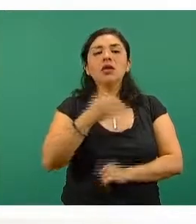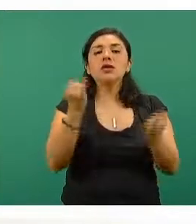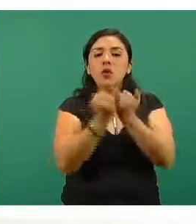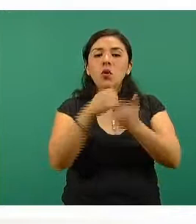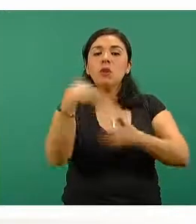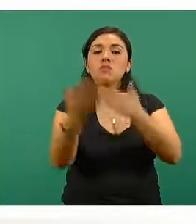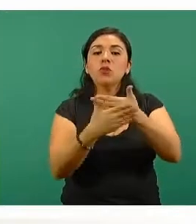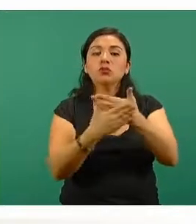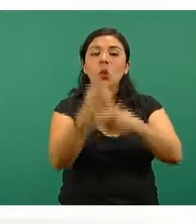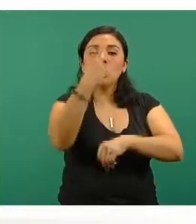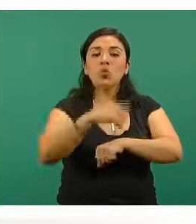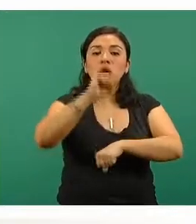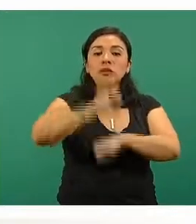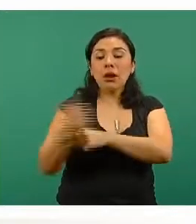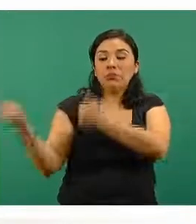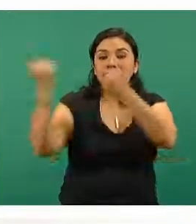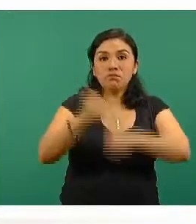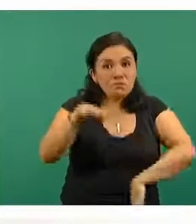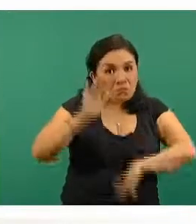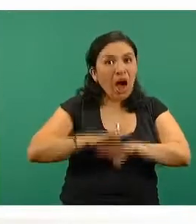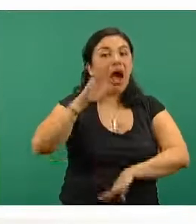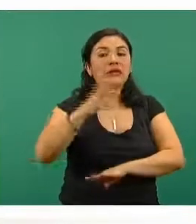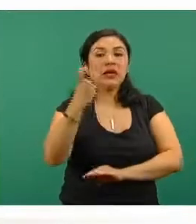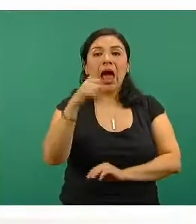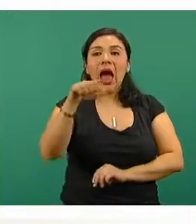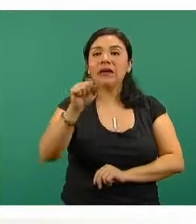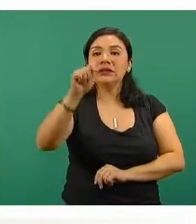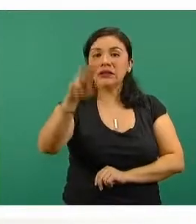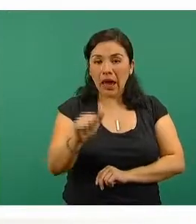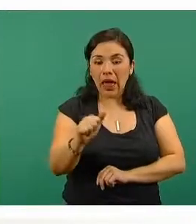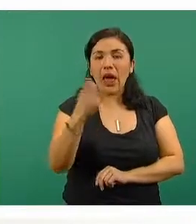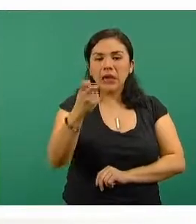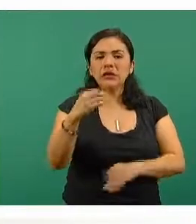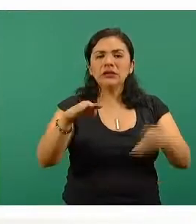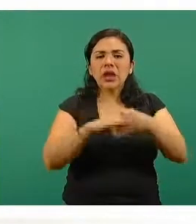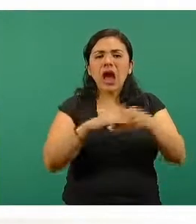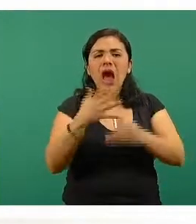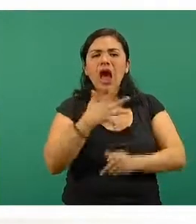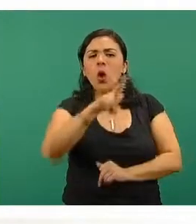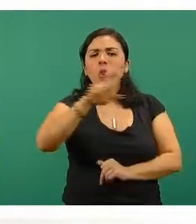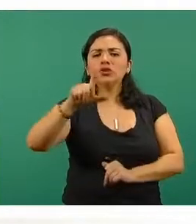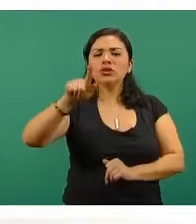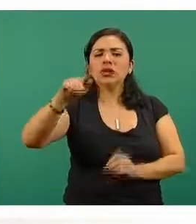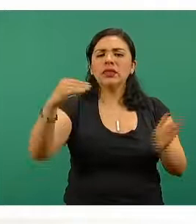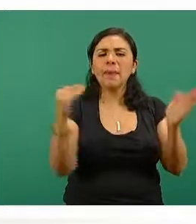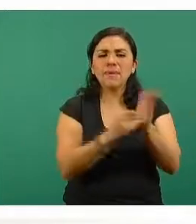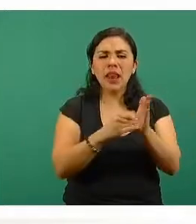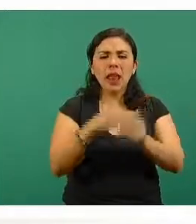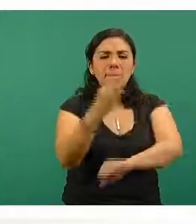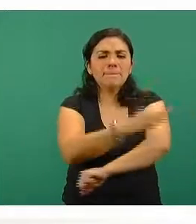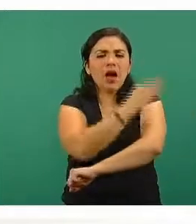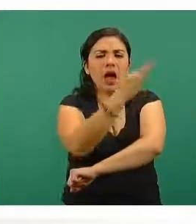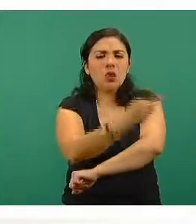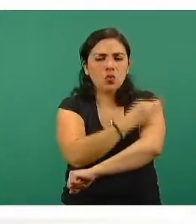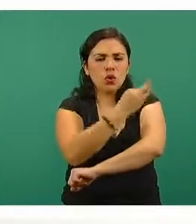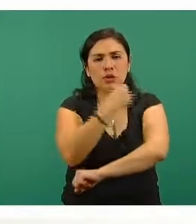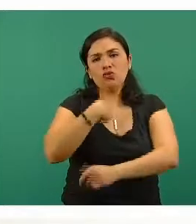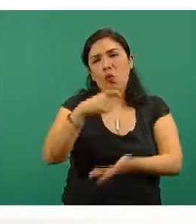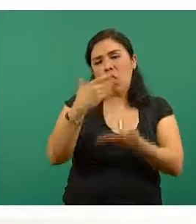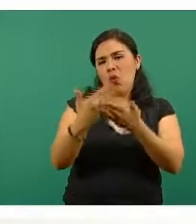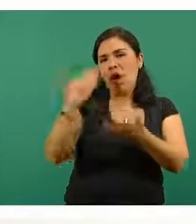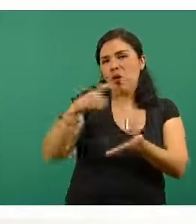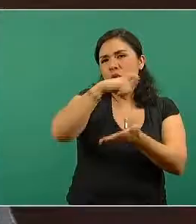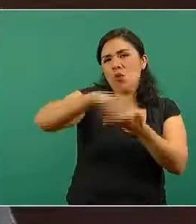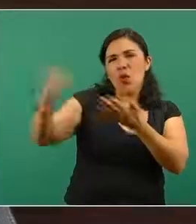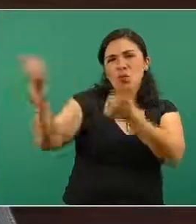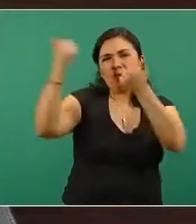la próxima semana. De AstraZeneca hemos recibido las 870,000 que se adquirieron a